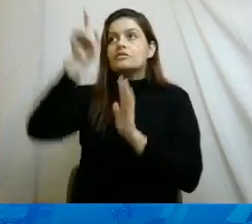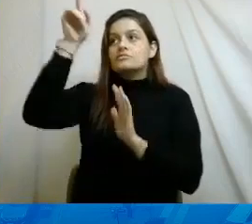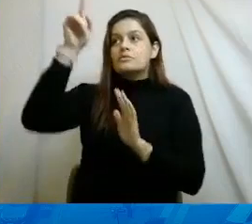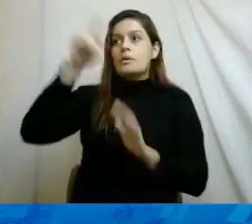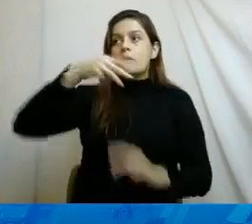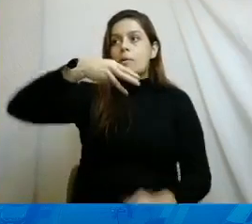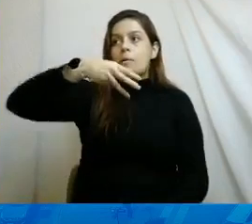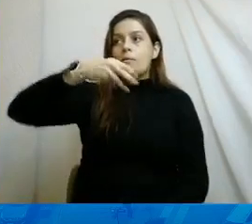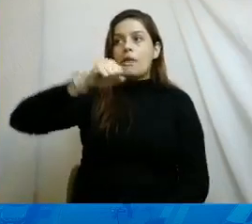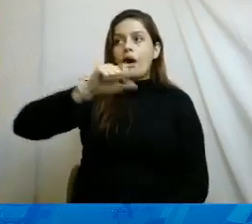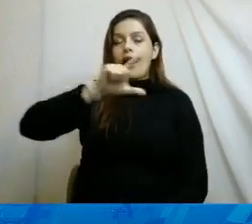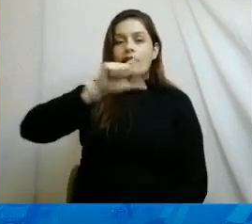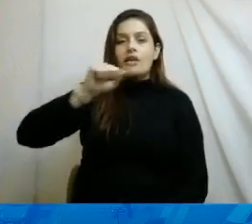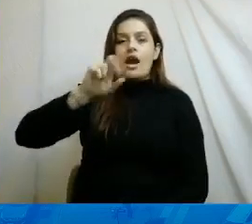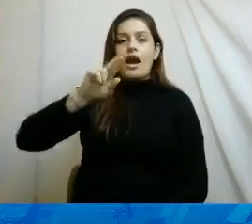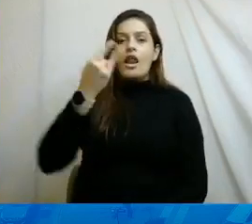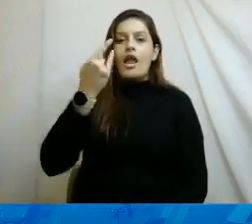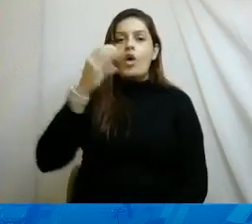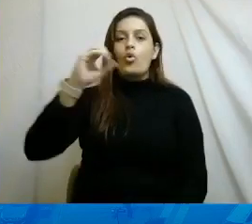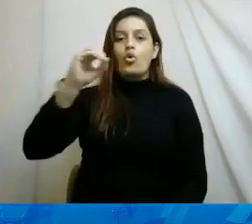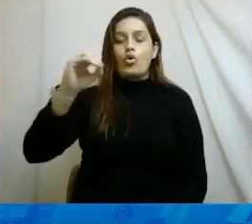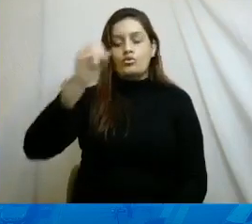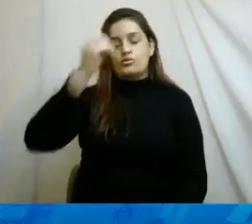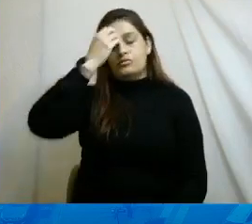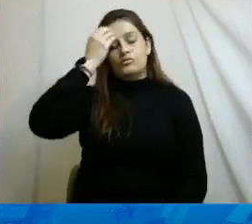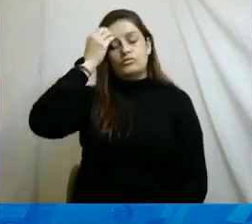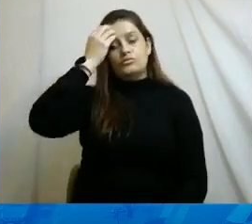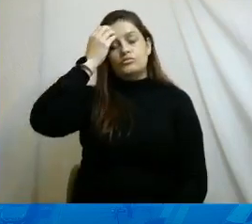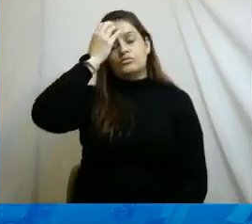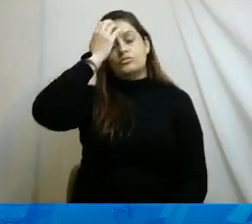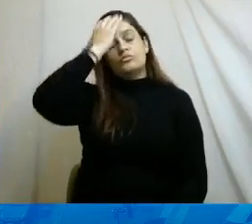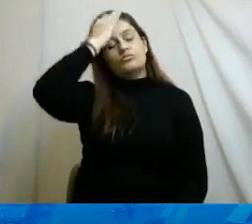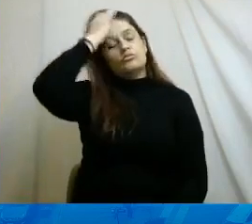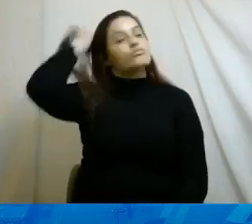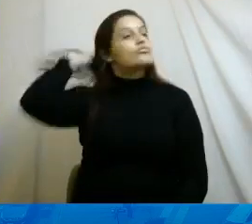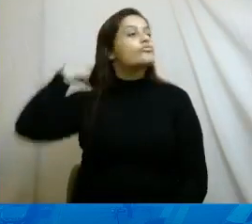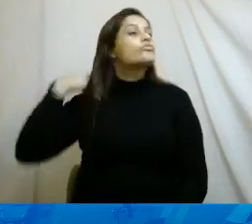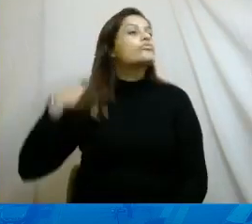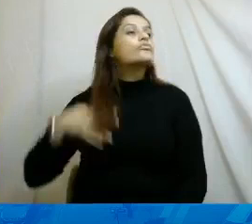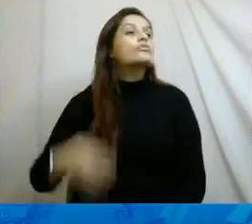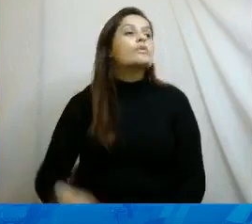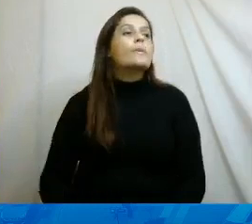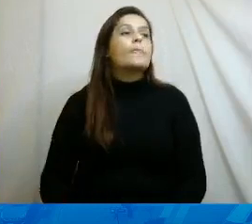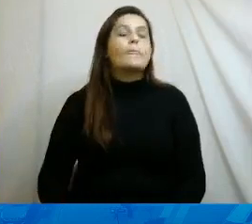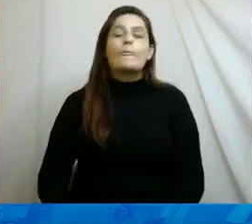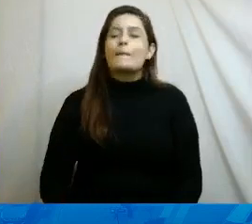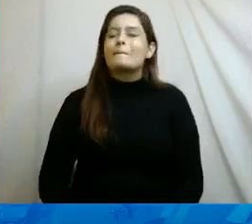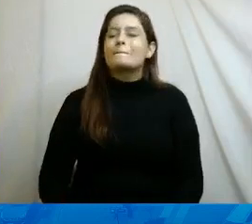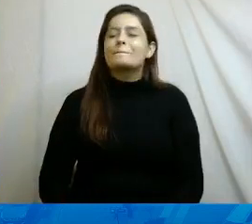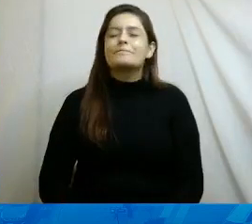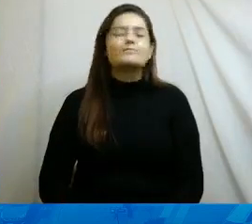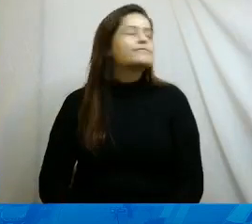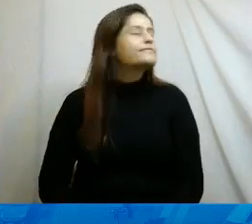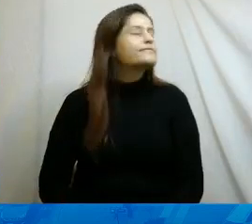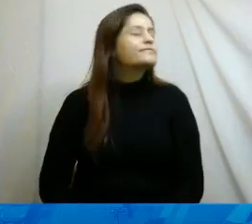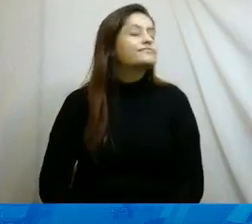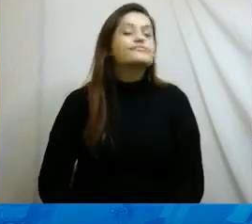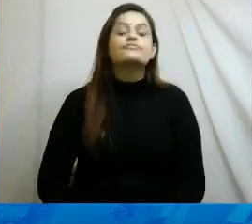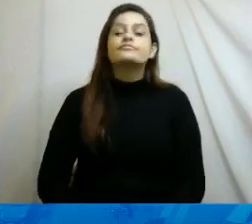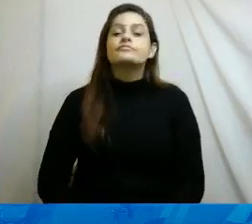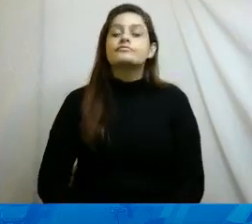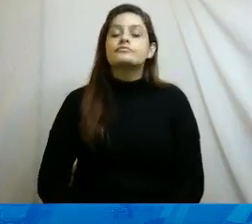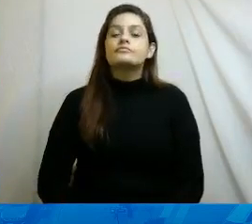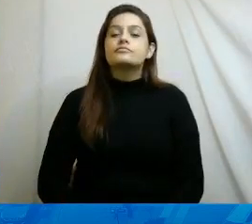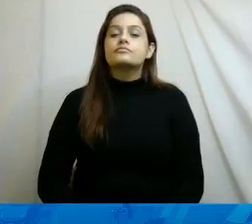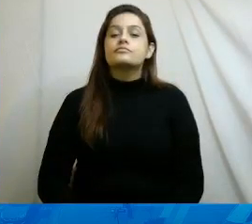¿Ya? ¿Quieren aprobar? Queremos escuchar